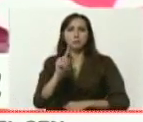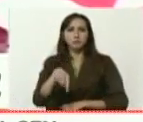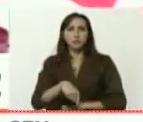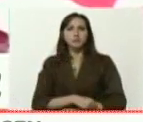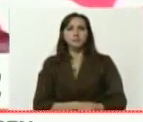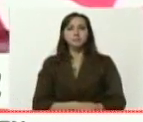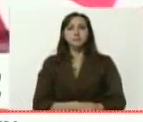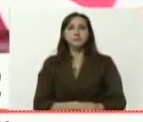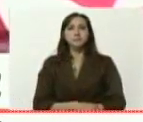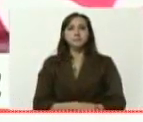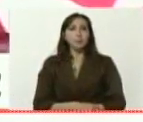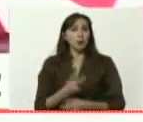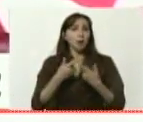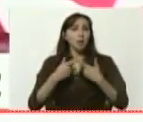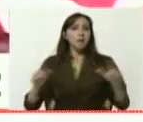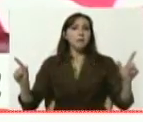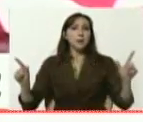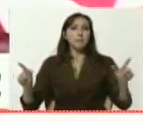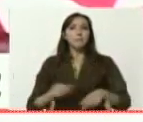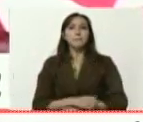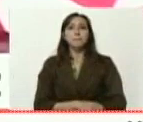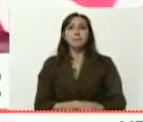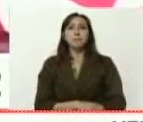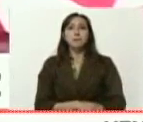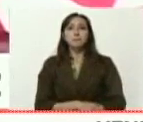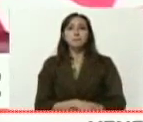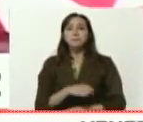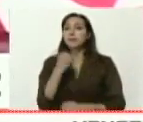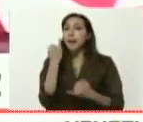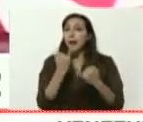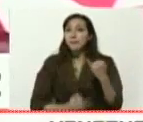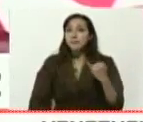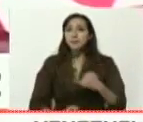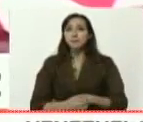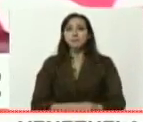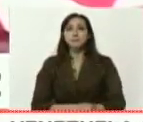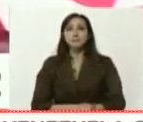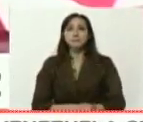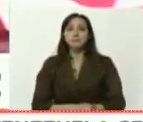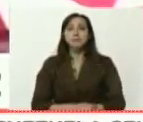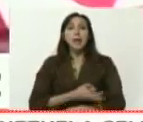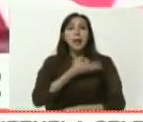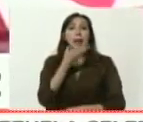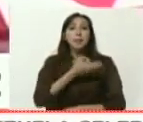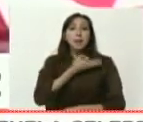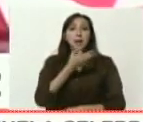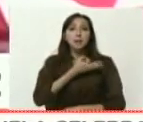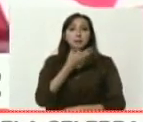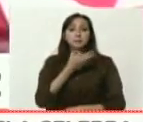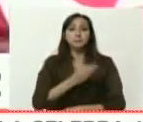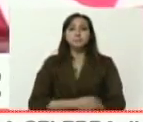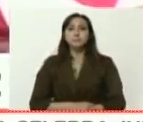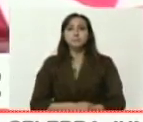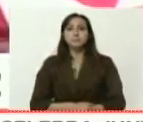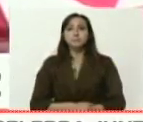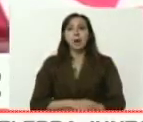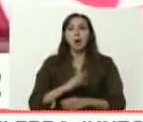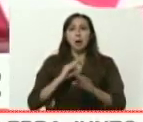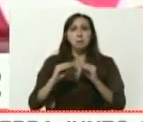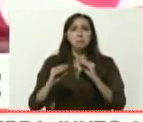Que hablaran libremente. Y ya al final, hacia la tarde, no tienen más nada que hablar.